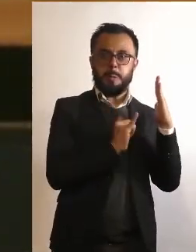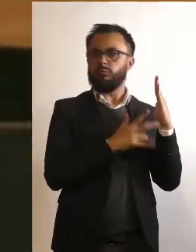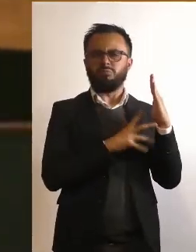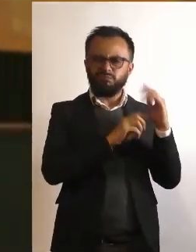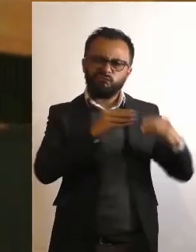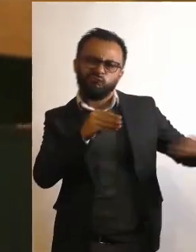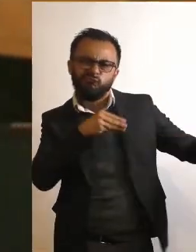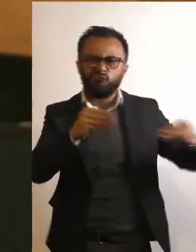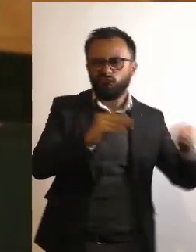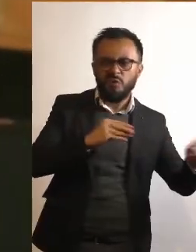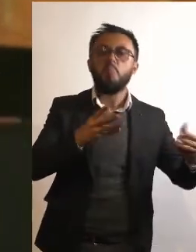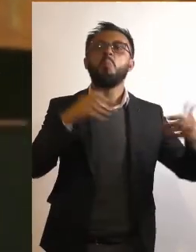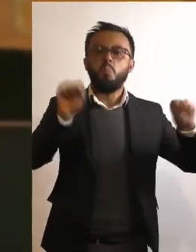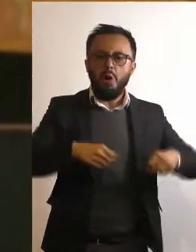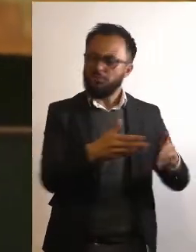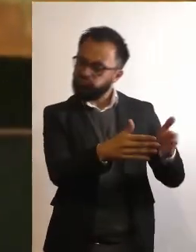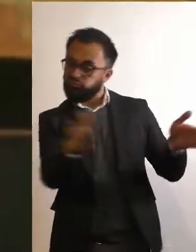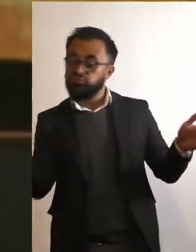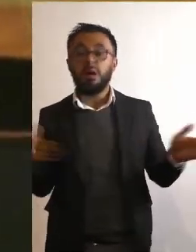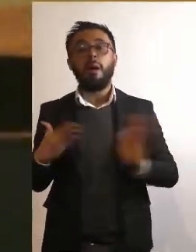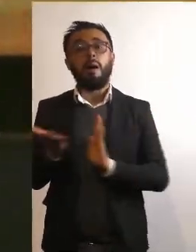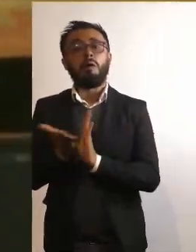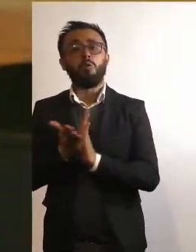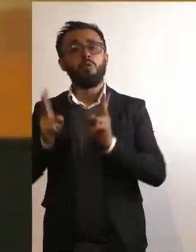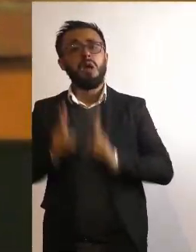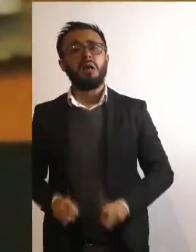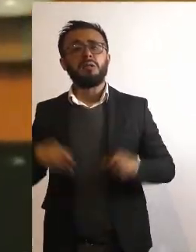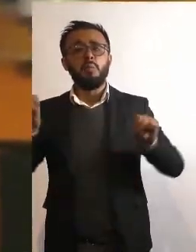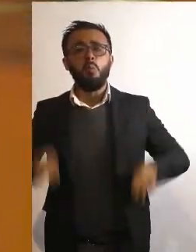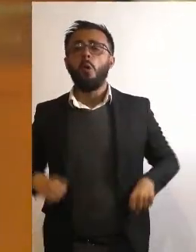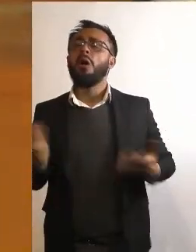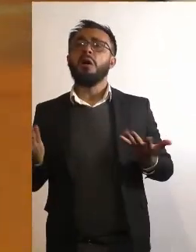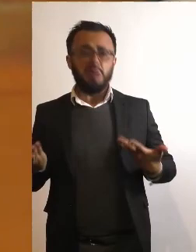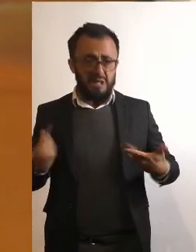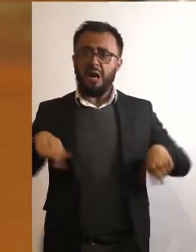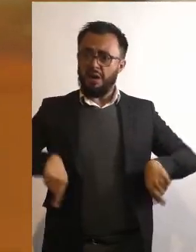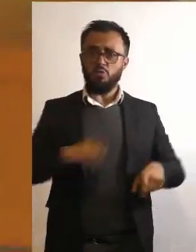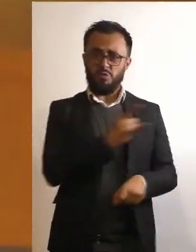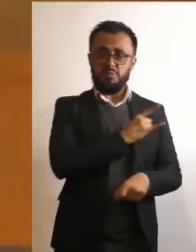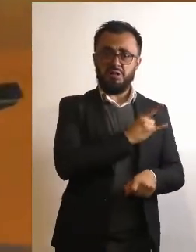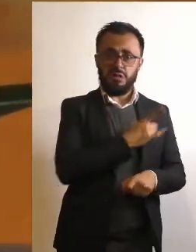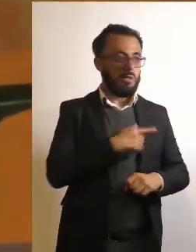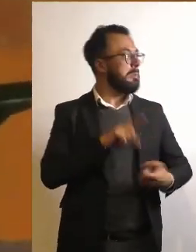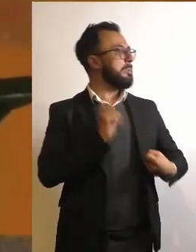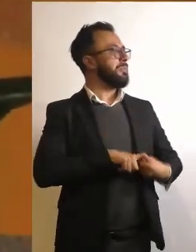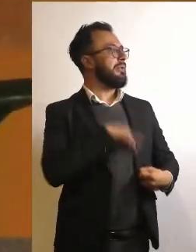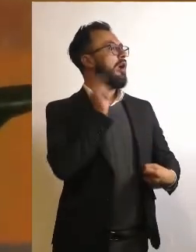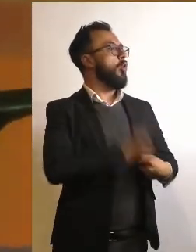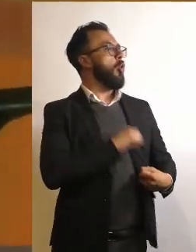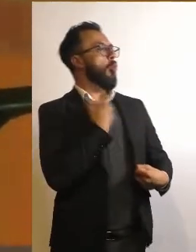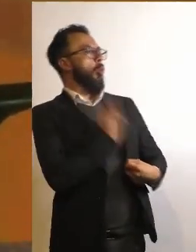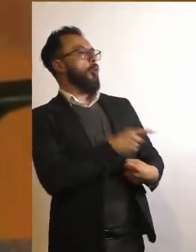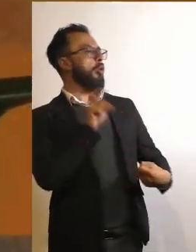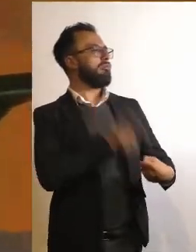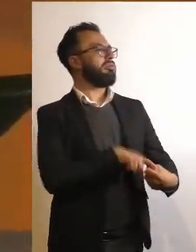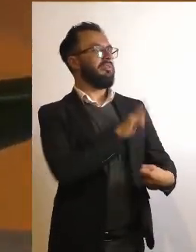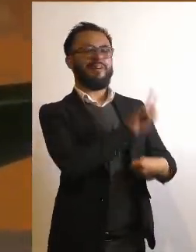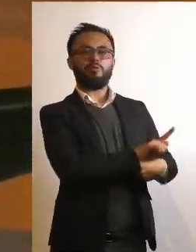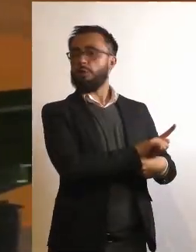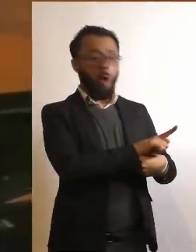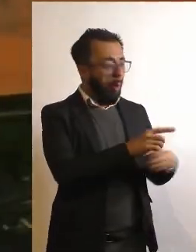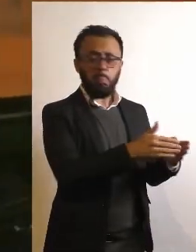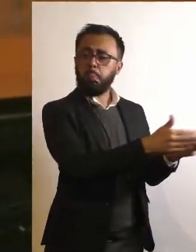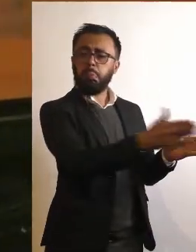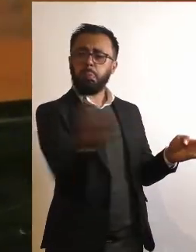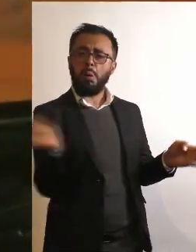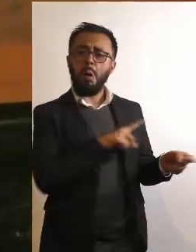estudiantes tener distintos espacios de movilidad académica dentro de la misma universidad, dentro de los programas y además entre los programas